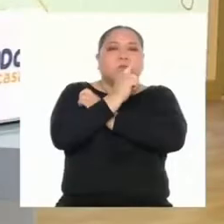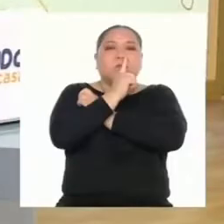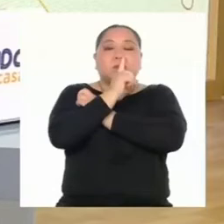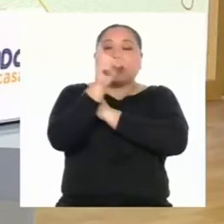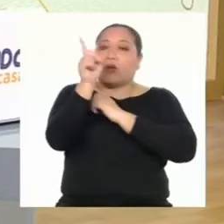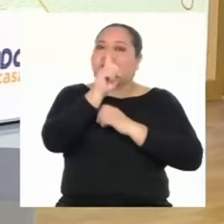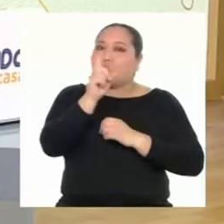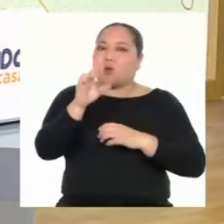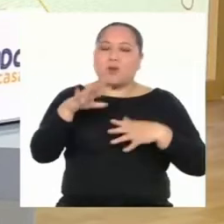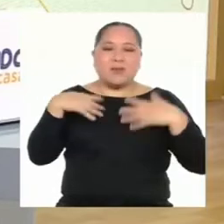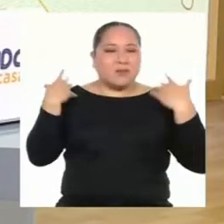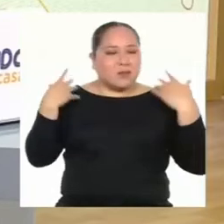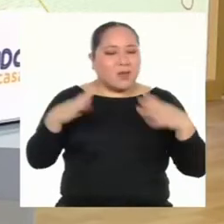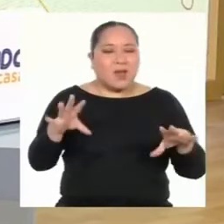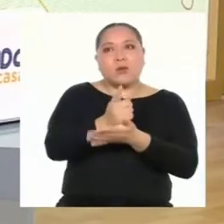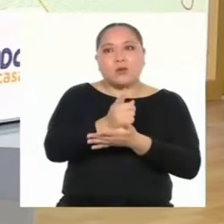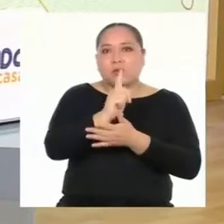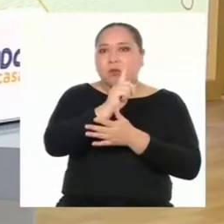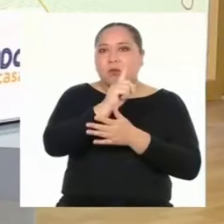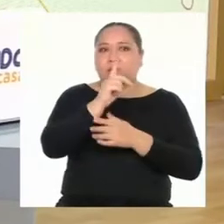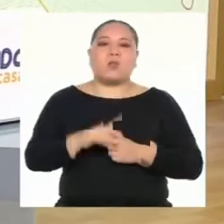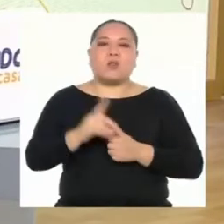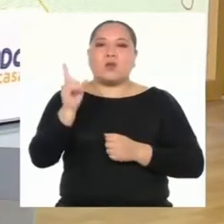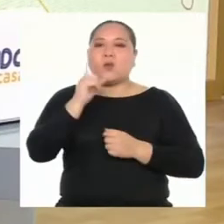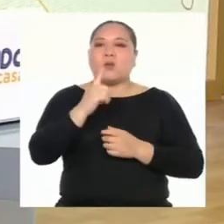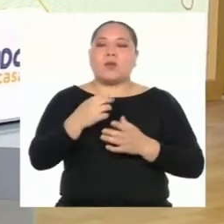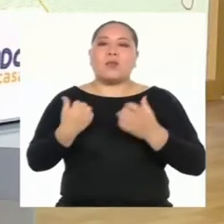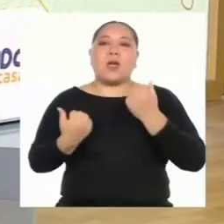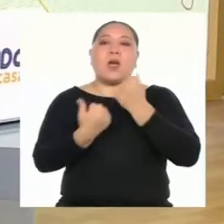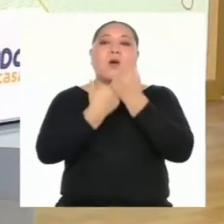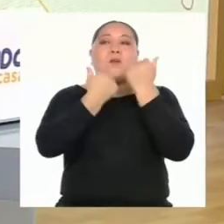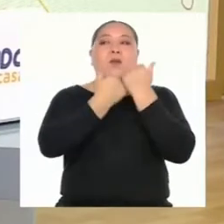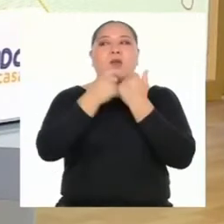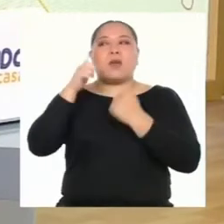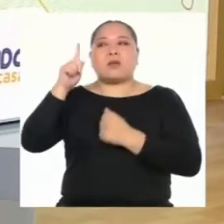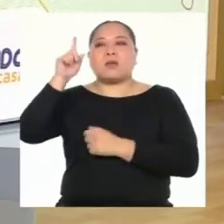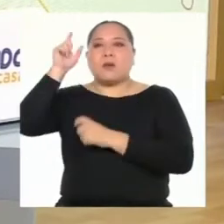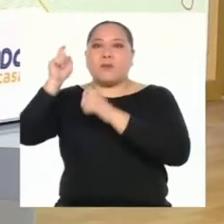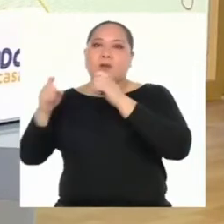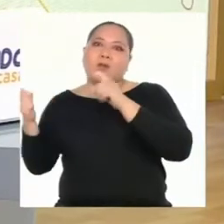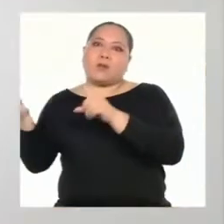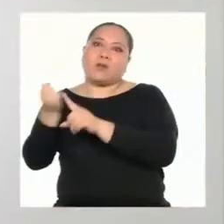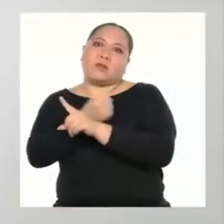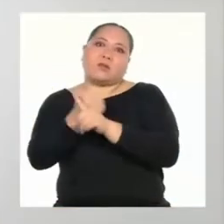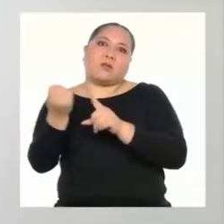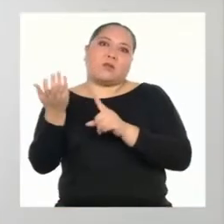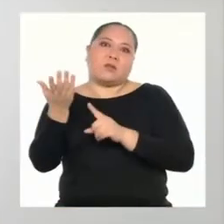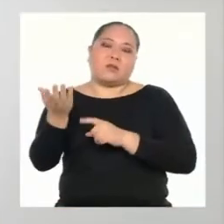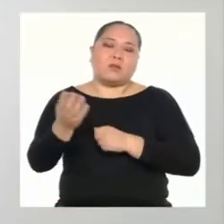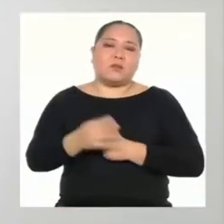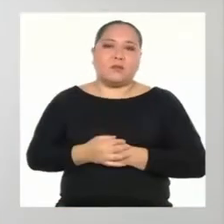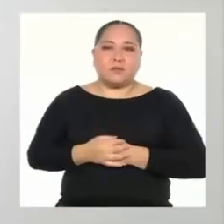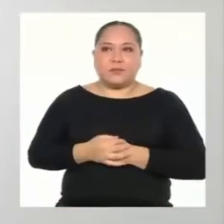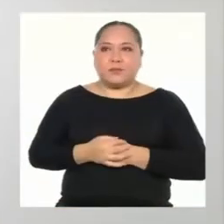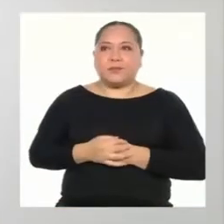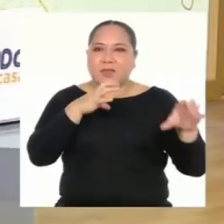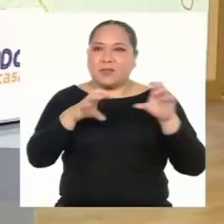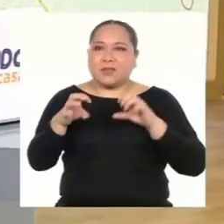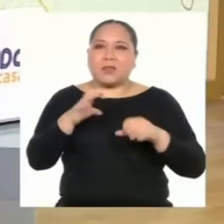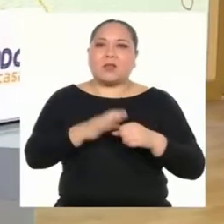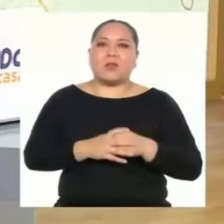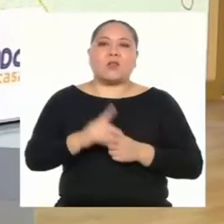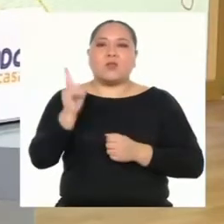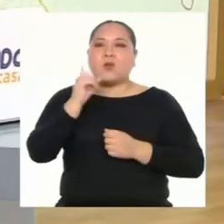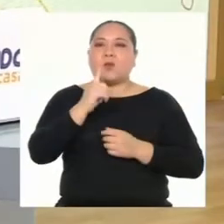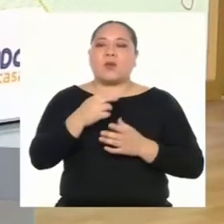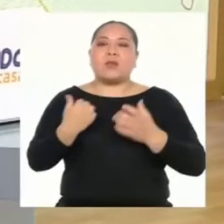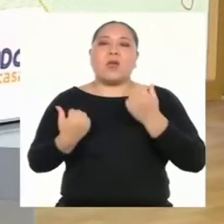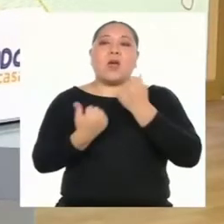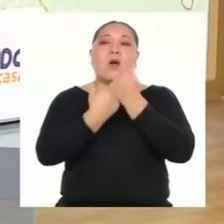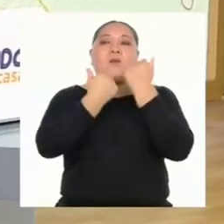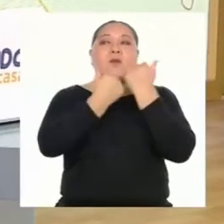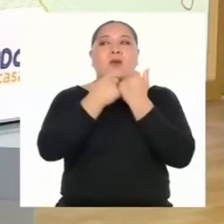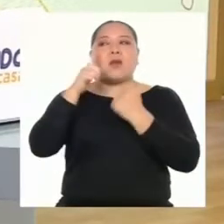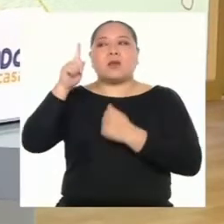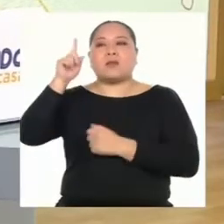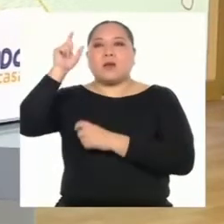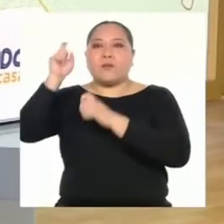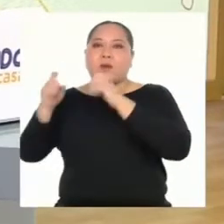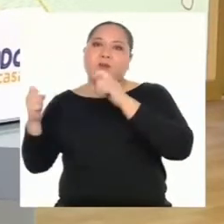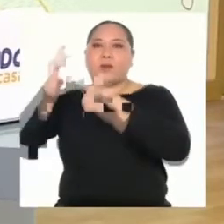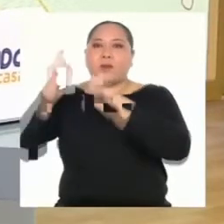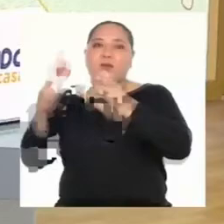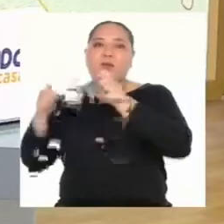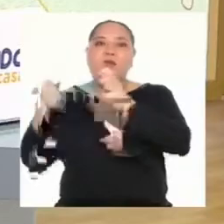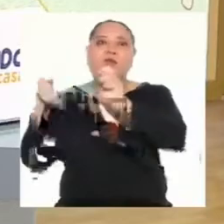nos toca actuar, pues no somos con los cómplices de las personas agresoras. Sí. Podemos ser cómplices de las